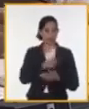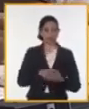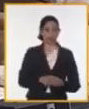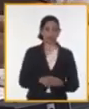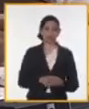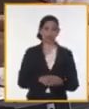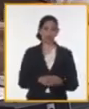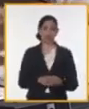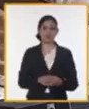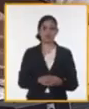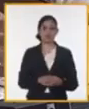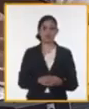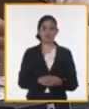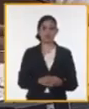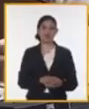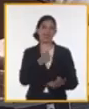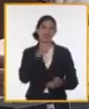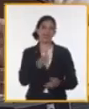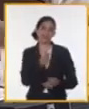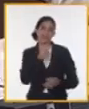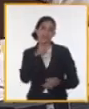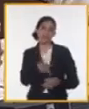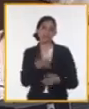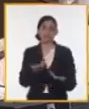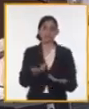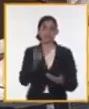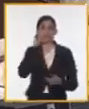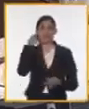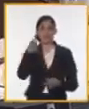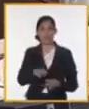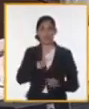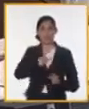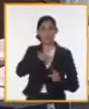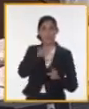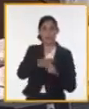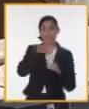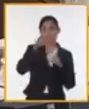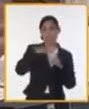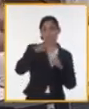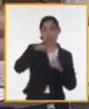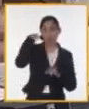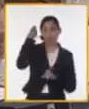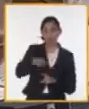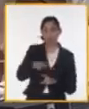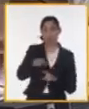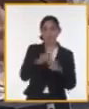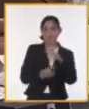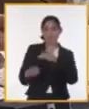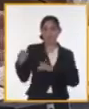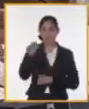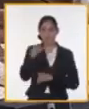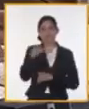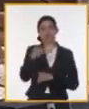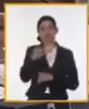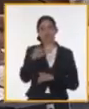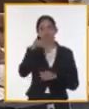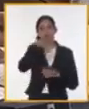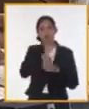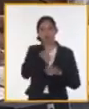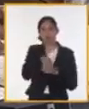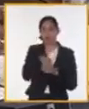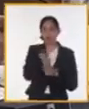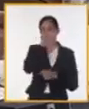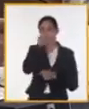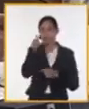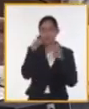decir, hay que decir que tanto la Fiscalía como el Tribunal y el Ministerio del Interior se han articulado y han